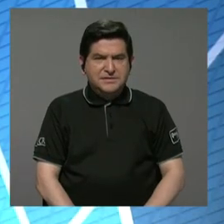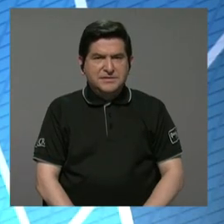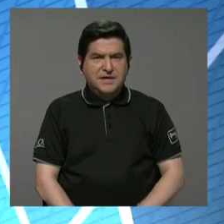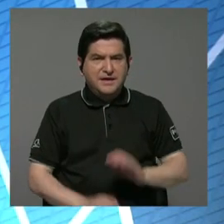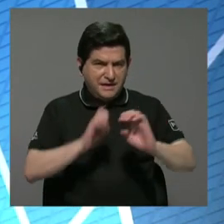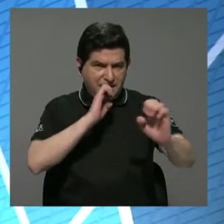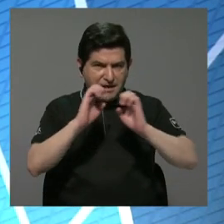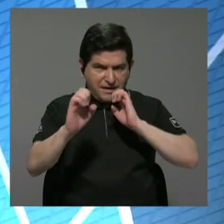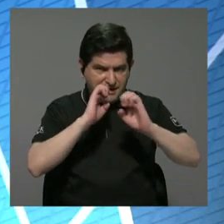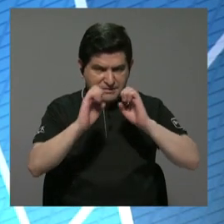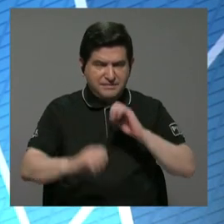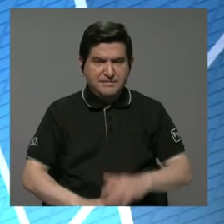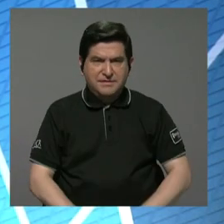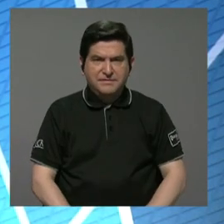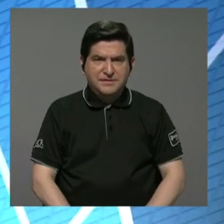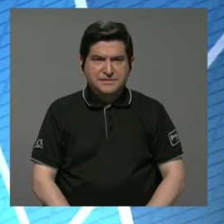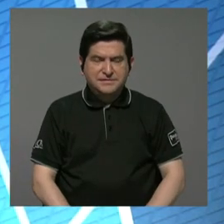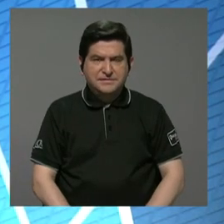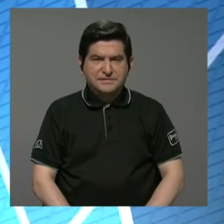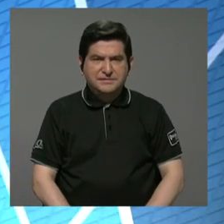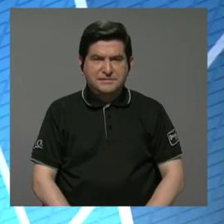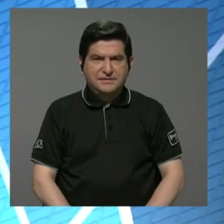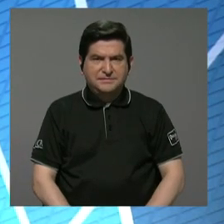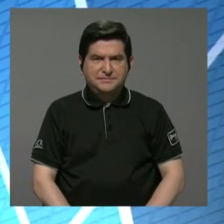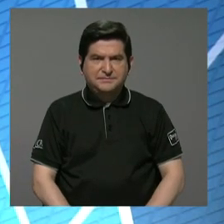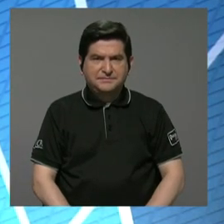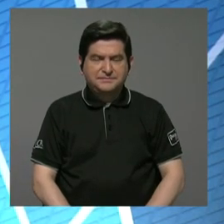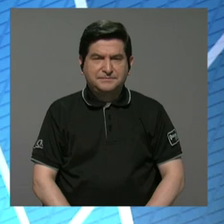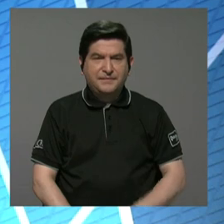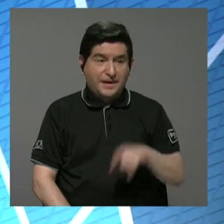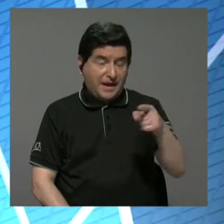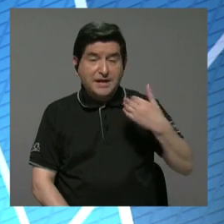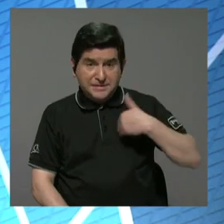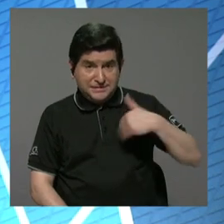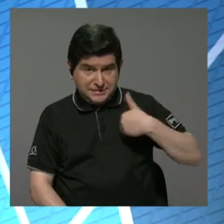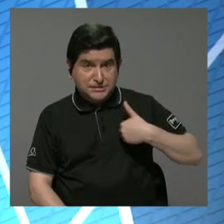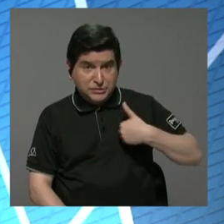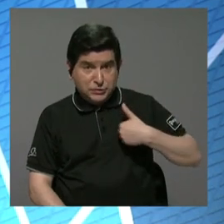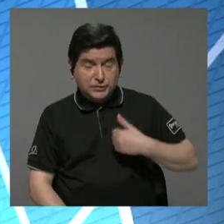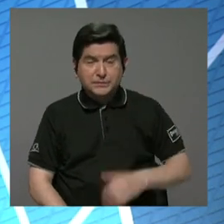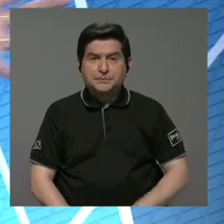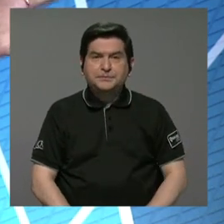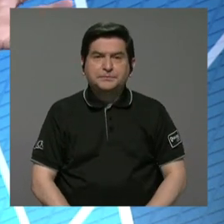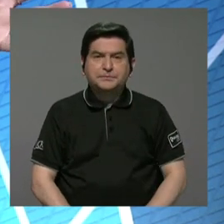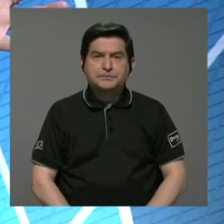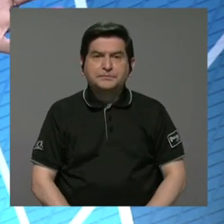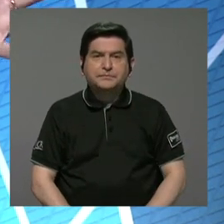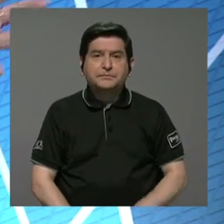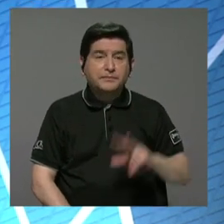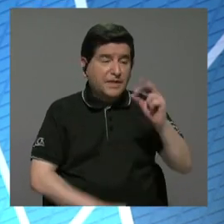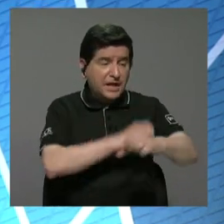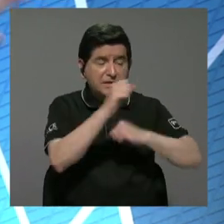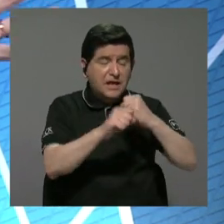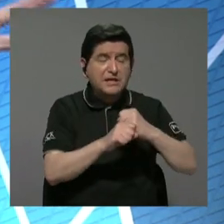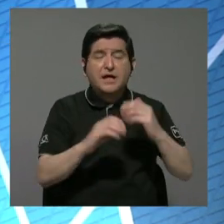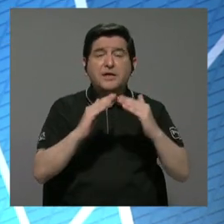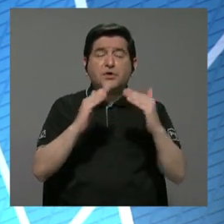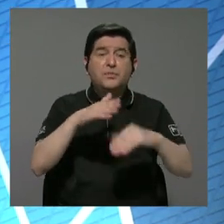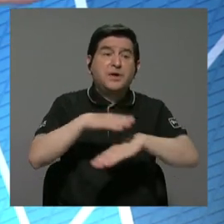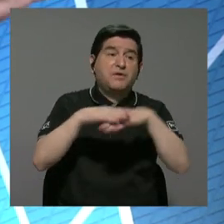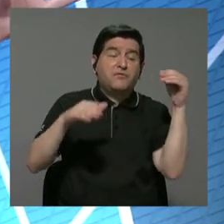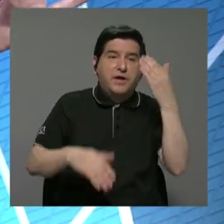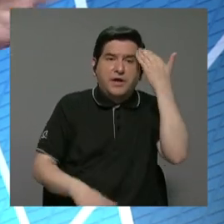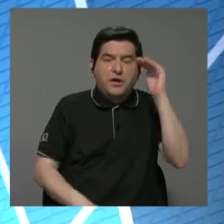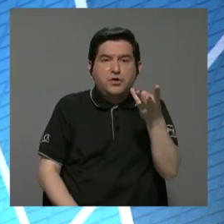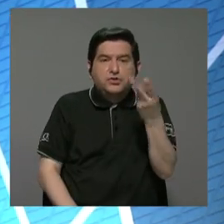en la entrevista, ¿verdad? El señor, en el sentido de que vivieron 30 años fuera, no sé cuánto